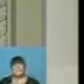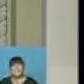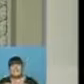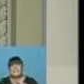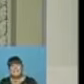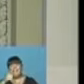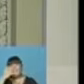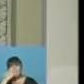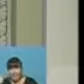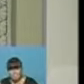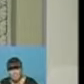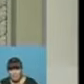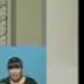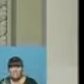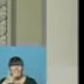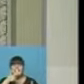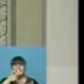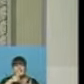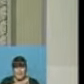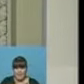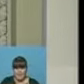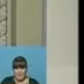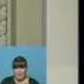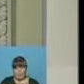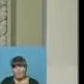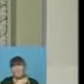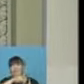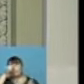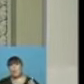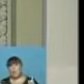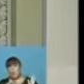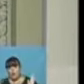Sarmiento. Que entre septiembre y